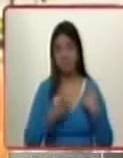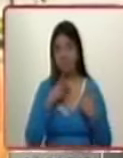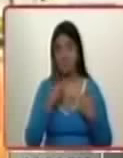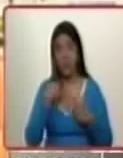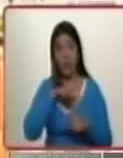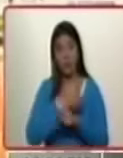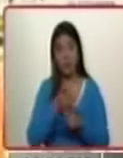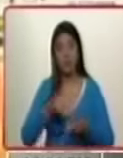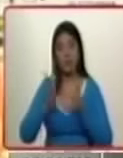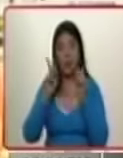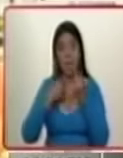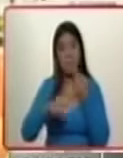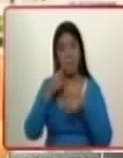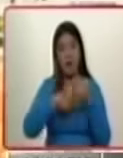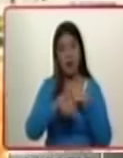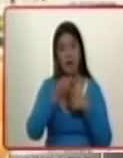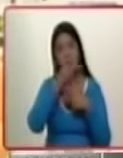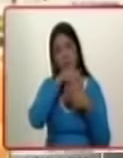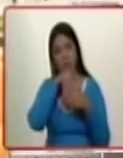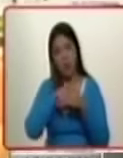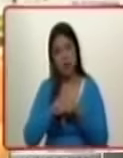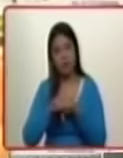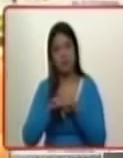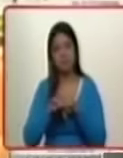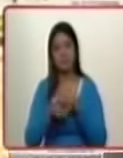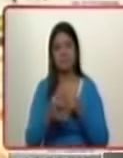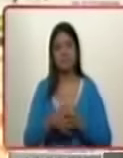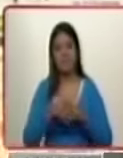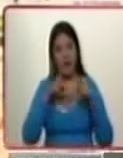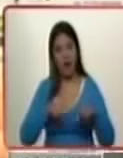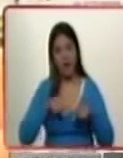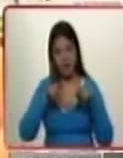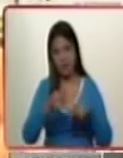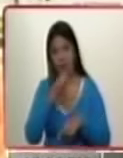autorizado para comercializar y almacenar productos